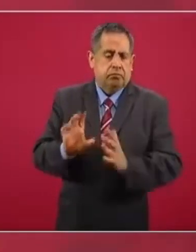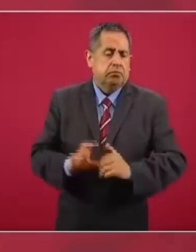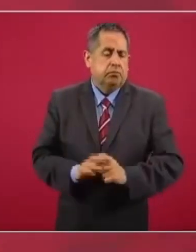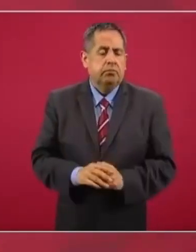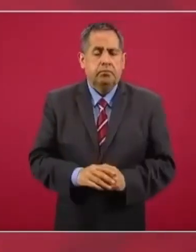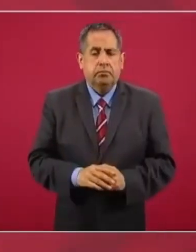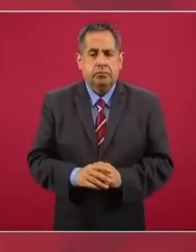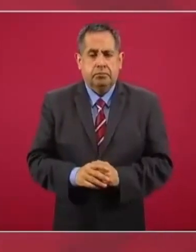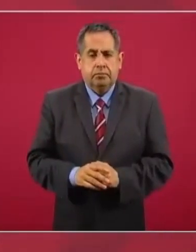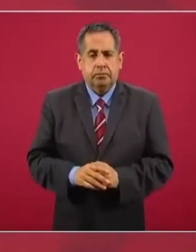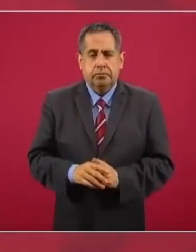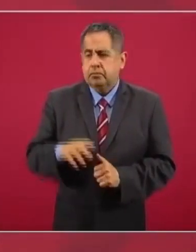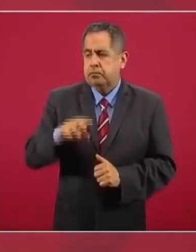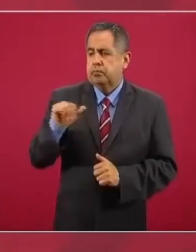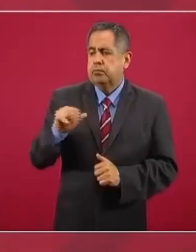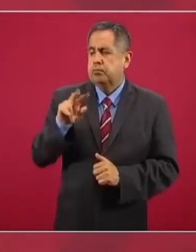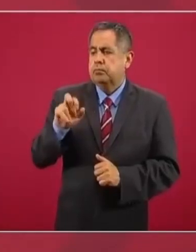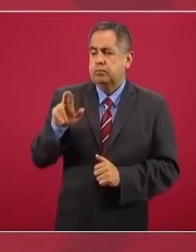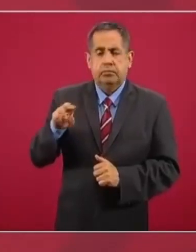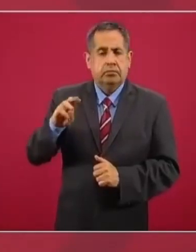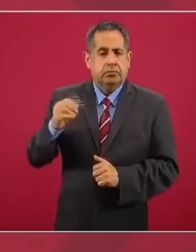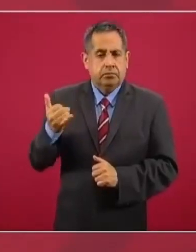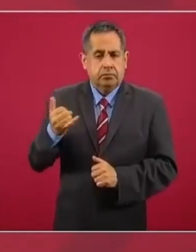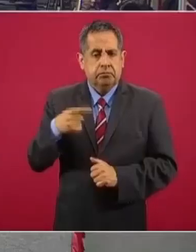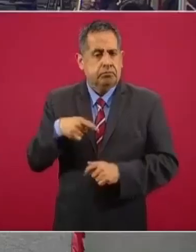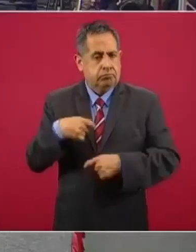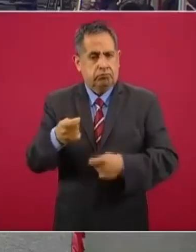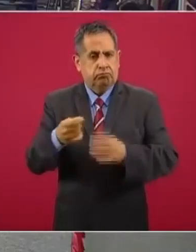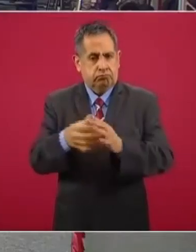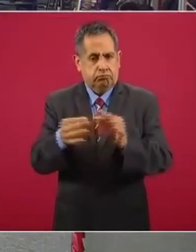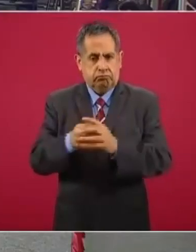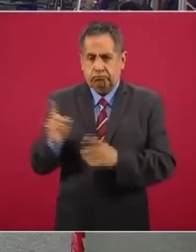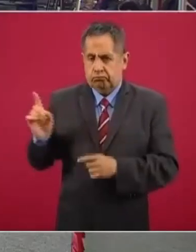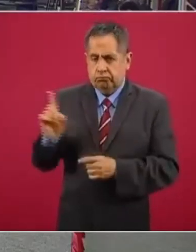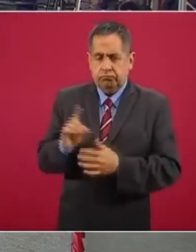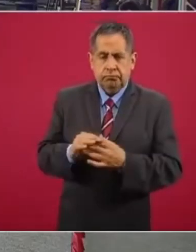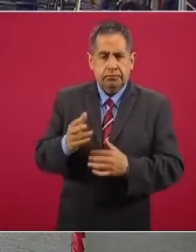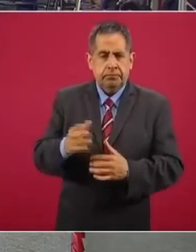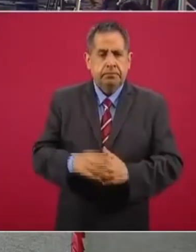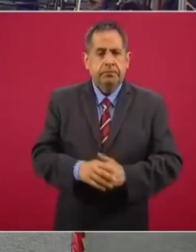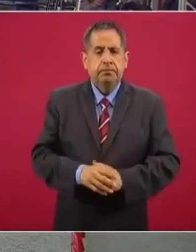Entonces, Javier May va a explicar y Ariana Montiel.